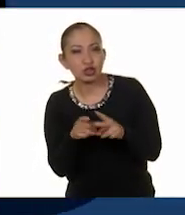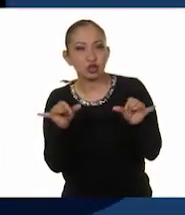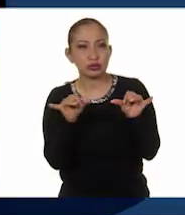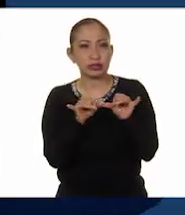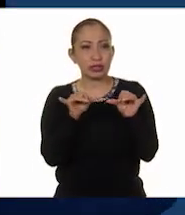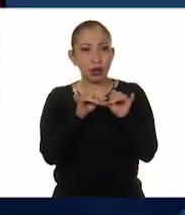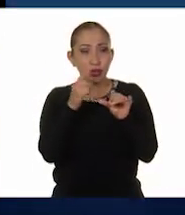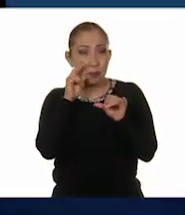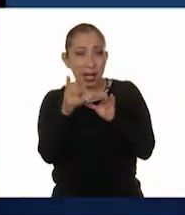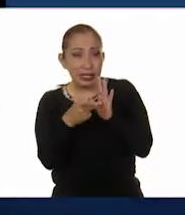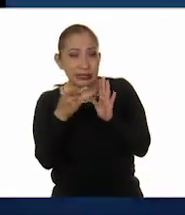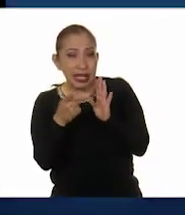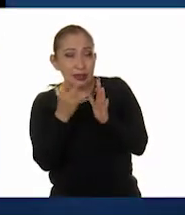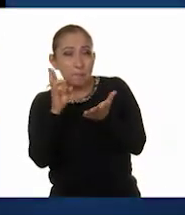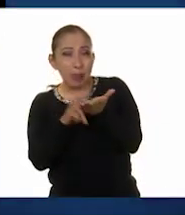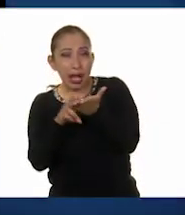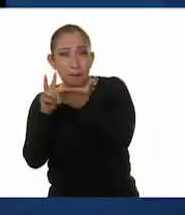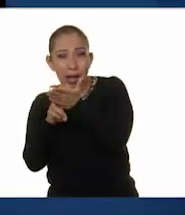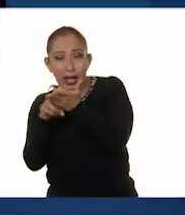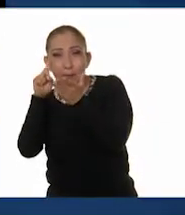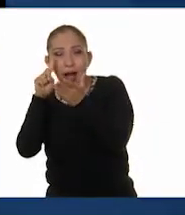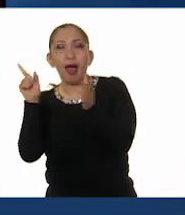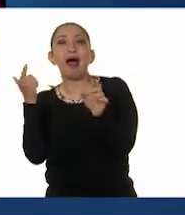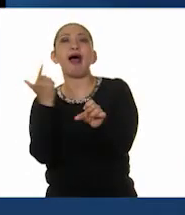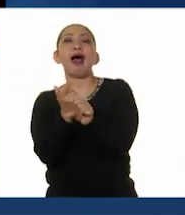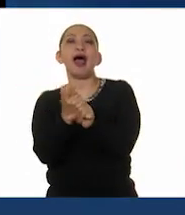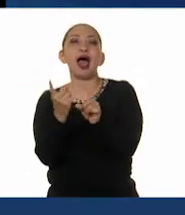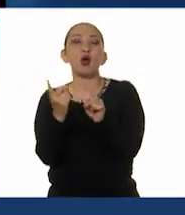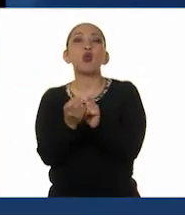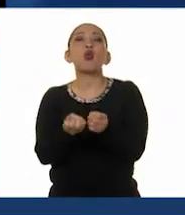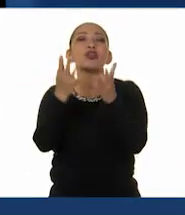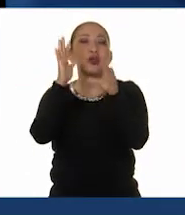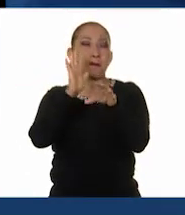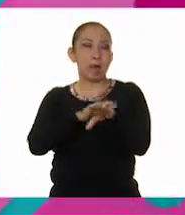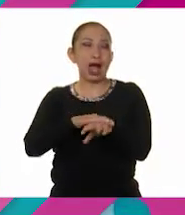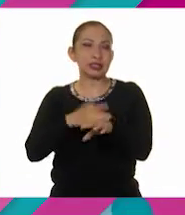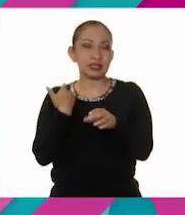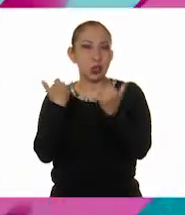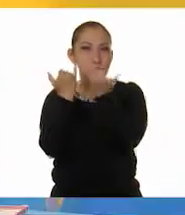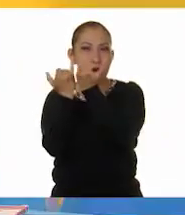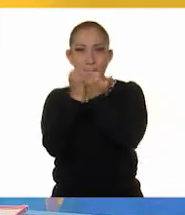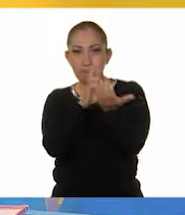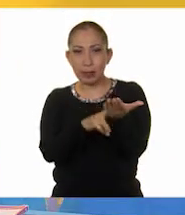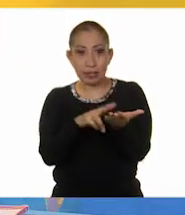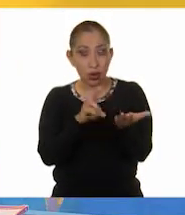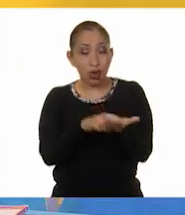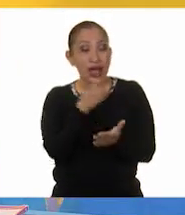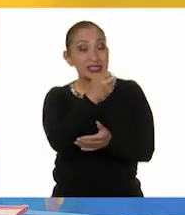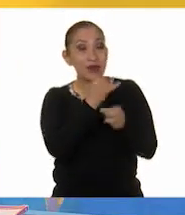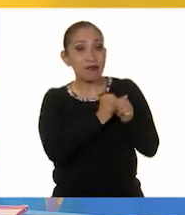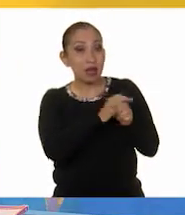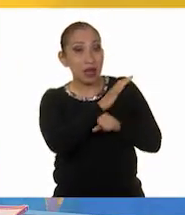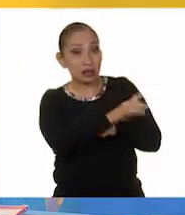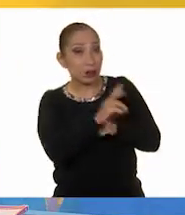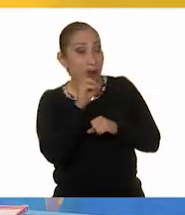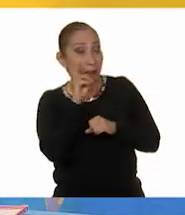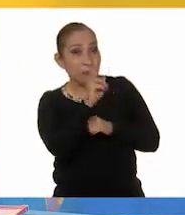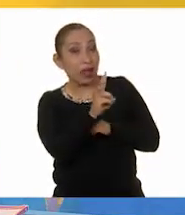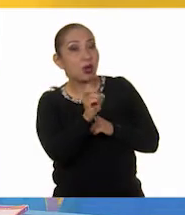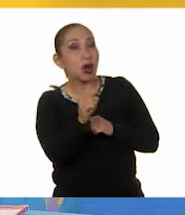de tendencia central para resumir estos datos. Efectivamente, estos datos los podemos procesar para calcular